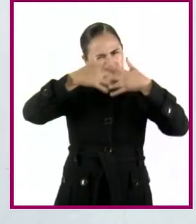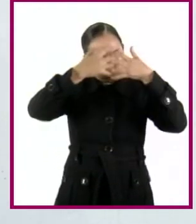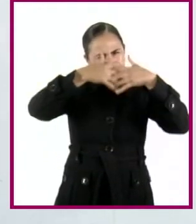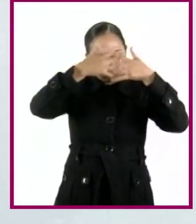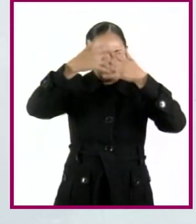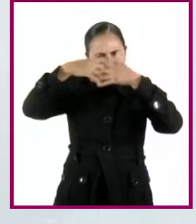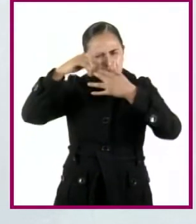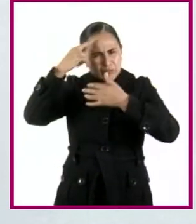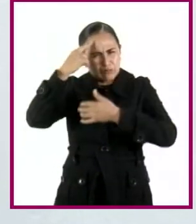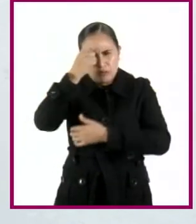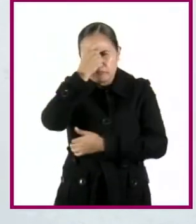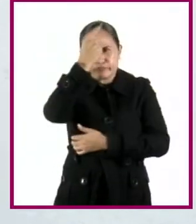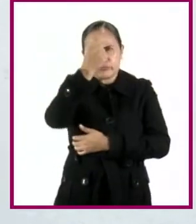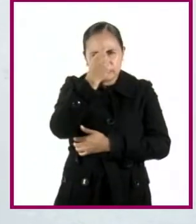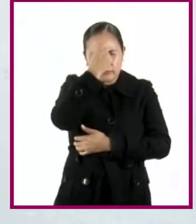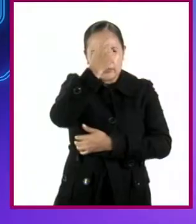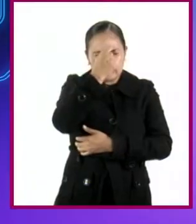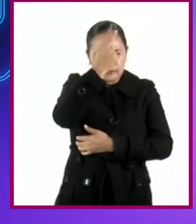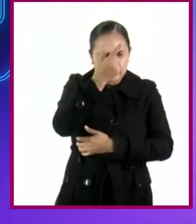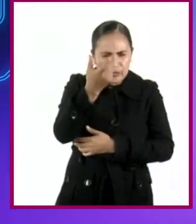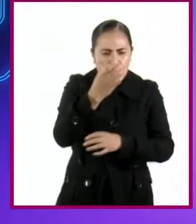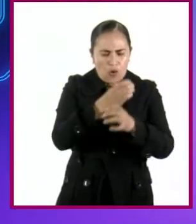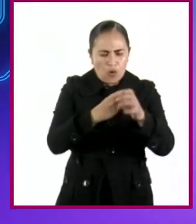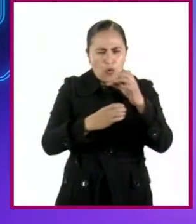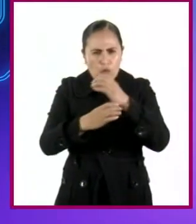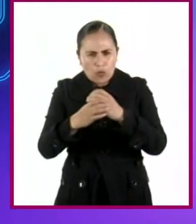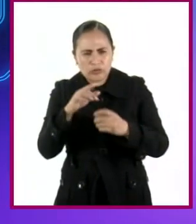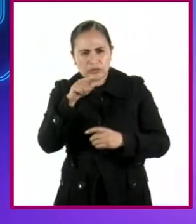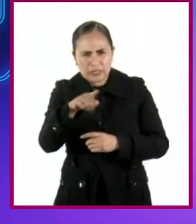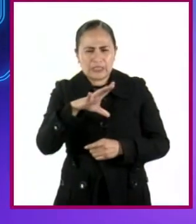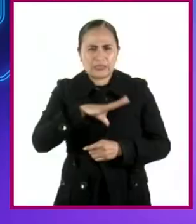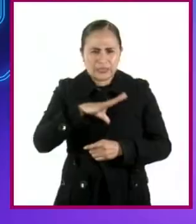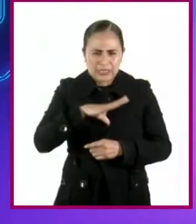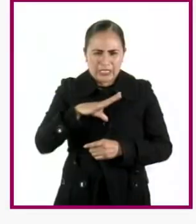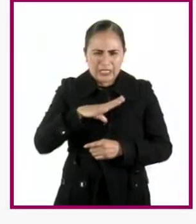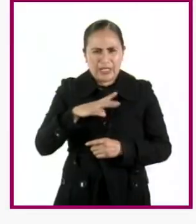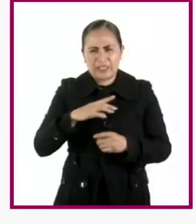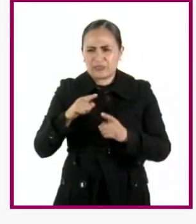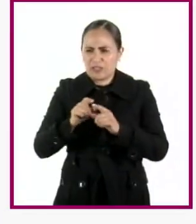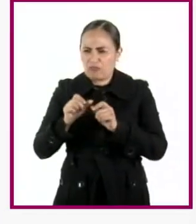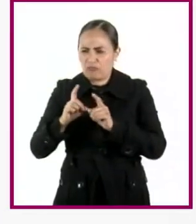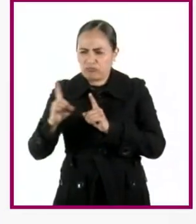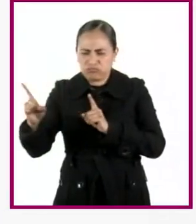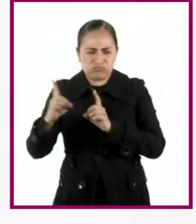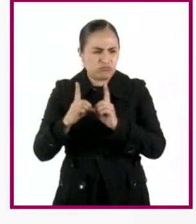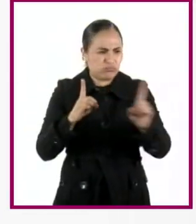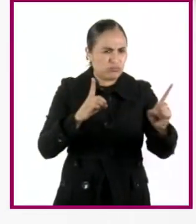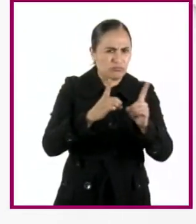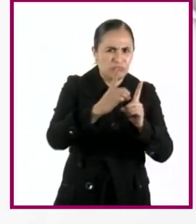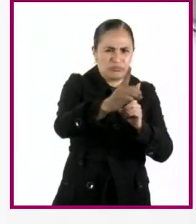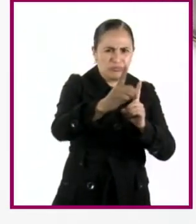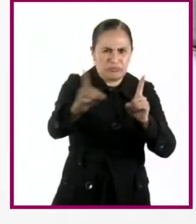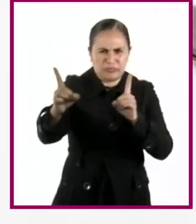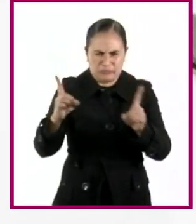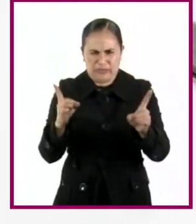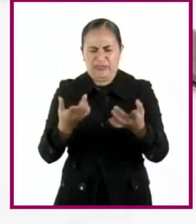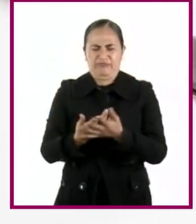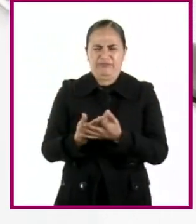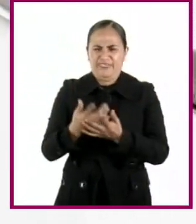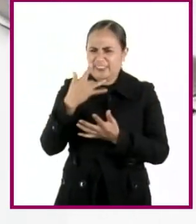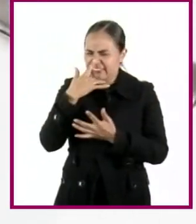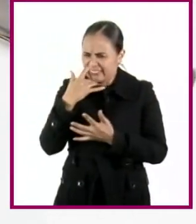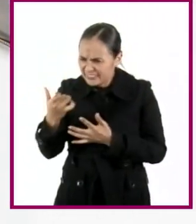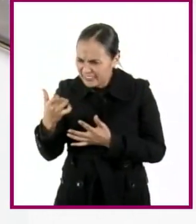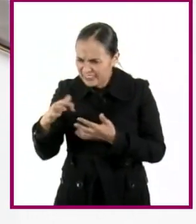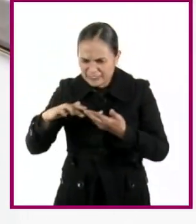que consiste en relacionar elementos que se encontraban previamente distanciados. Mientras más extrañas y distantes sean